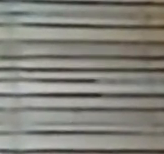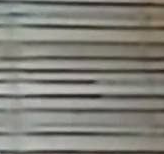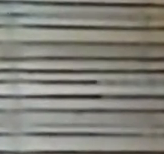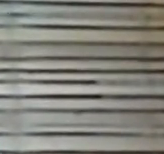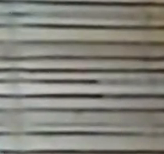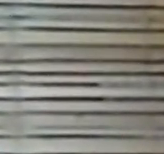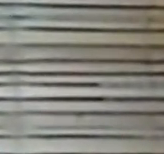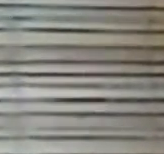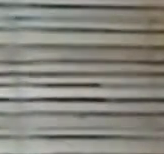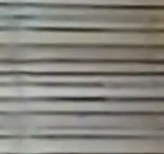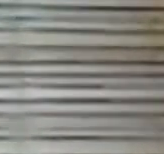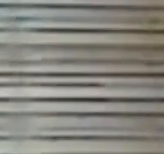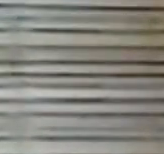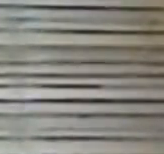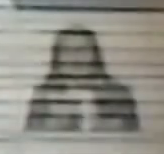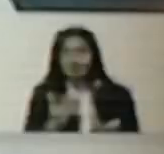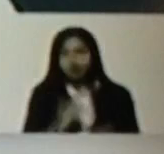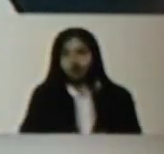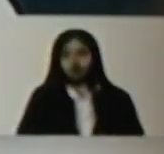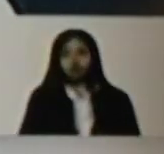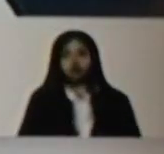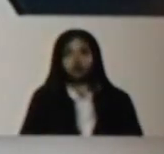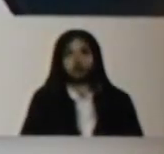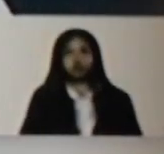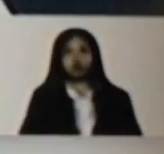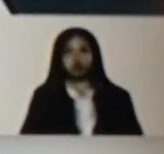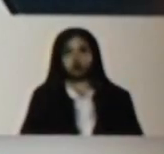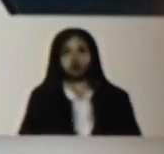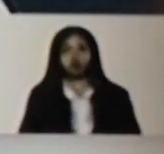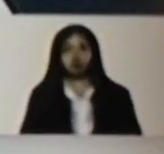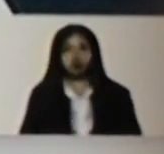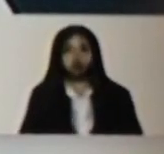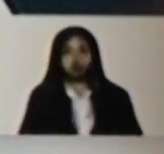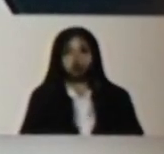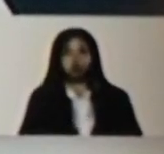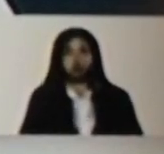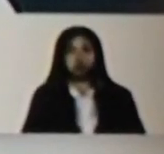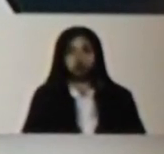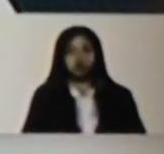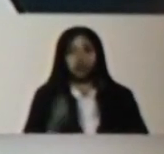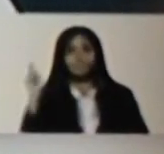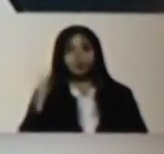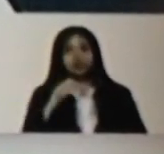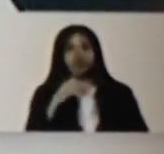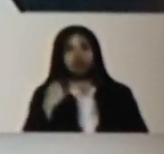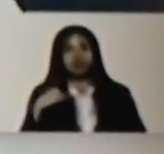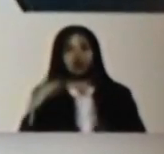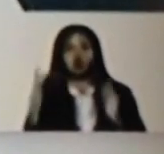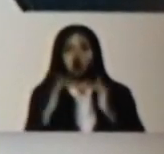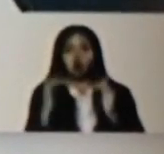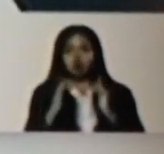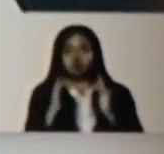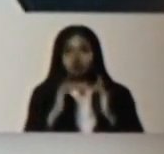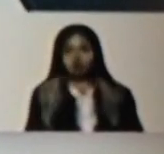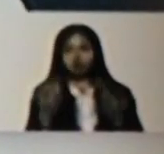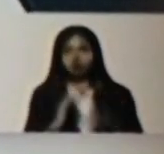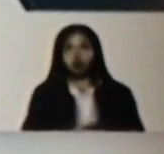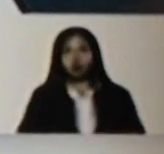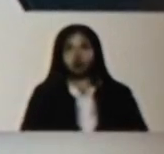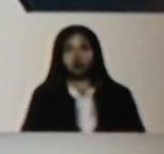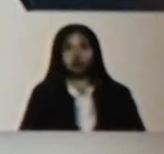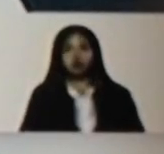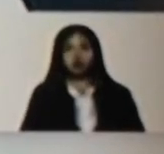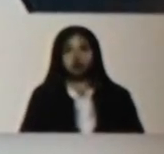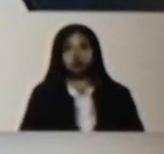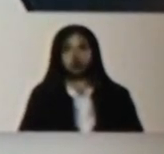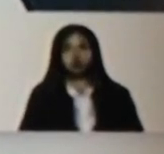contacto directo con el gobierno venezolano. Por otra parte, ya se había producido durante el gobierno de Chávez. Las relaciones fueron muy tensas